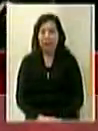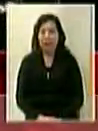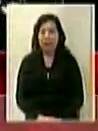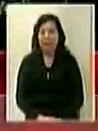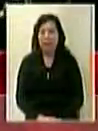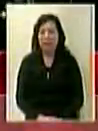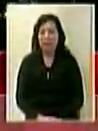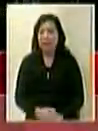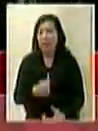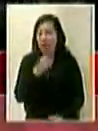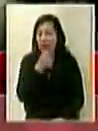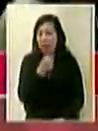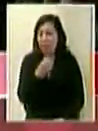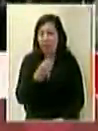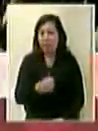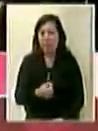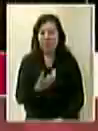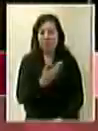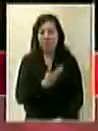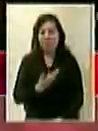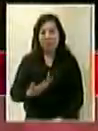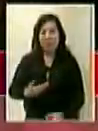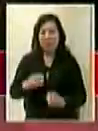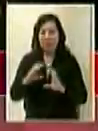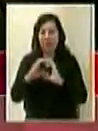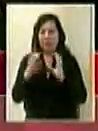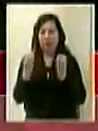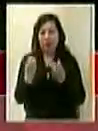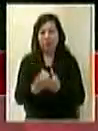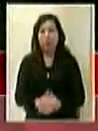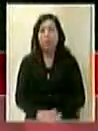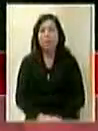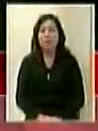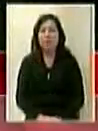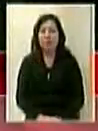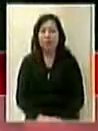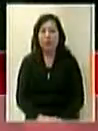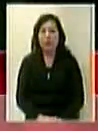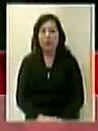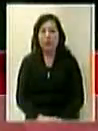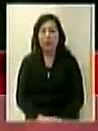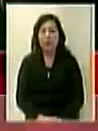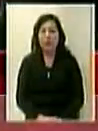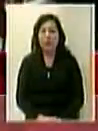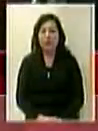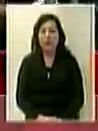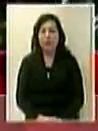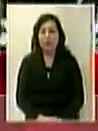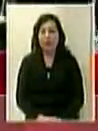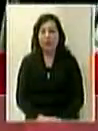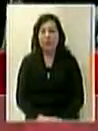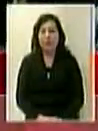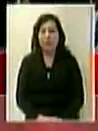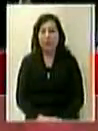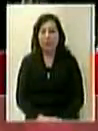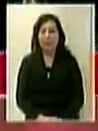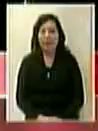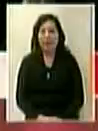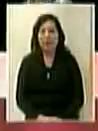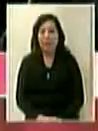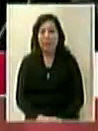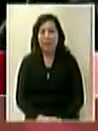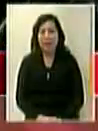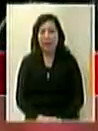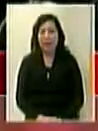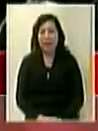dando declaraciones a la prensa el presidente del Congreso. Un procedimiento parlamentario que lo ha aprobado el Pleno y